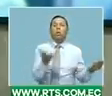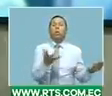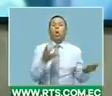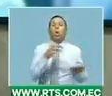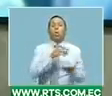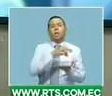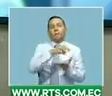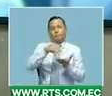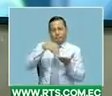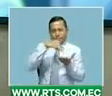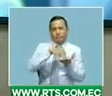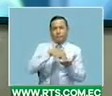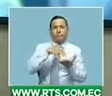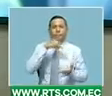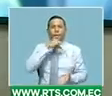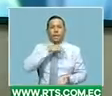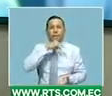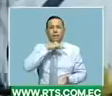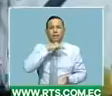provincia de Manabí.